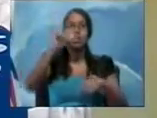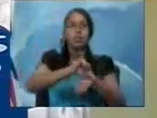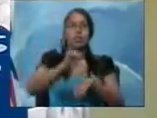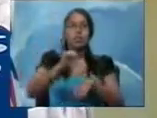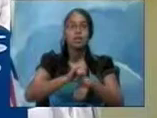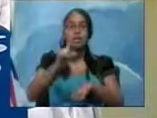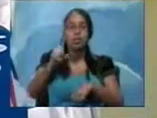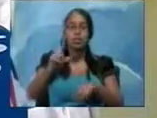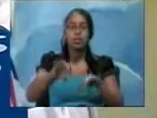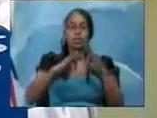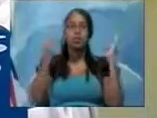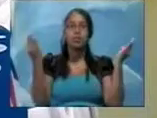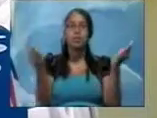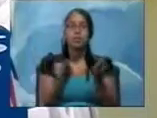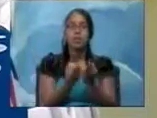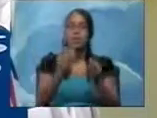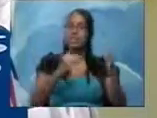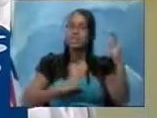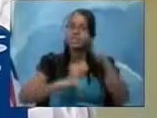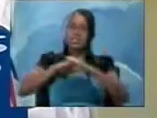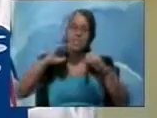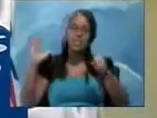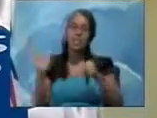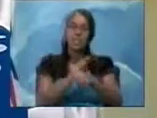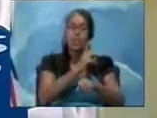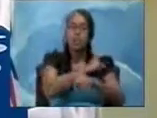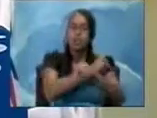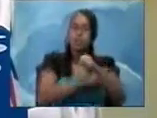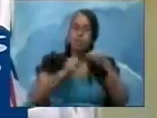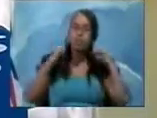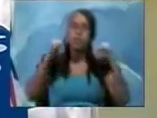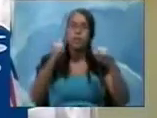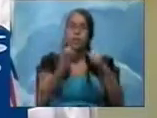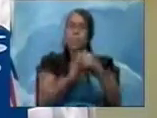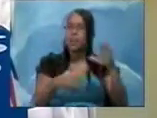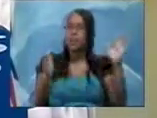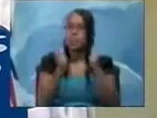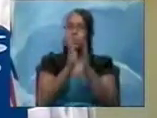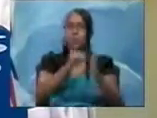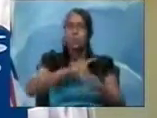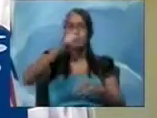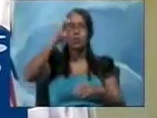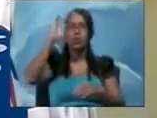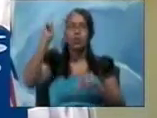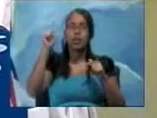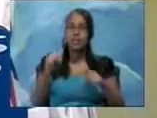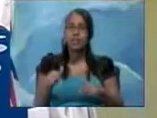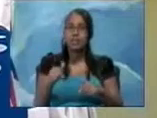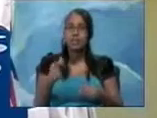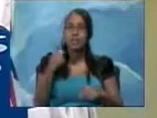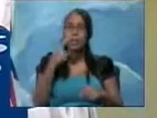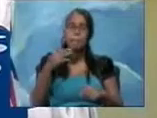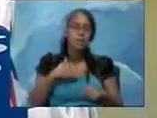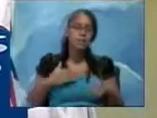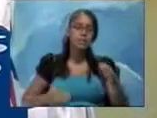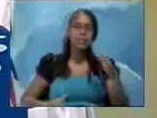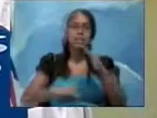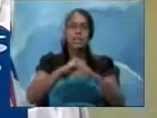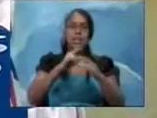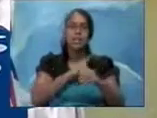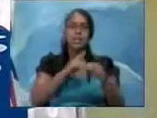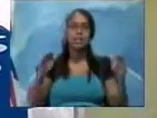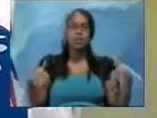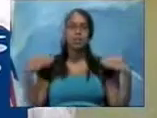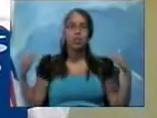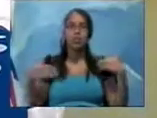familia llena del poder del espíritu del señor y aquí el rey David lo acentúa dice me llenará de gozo con tu